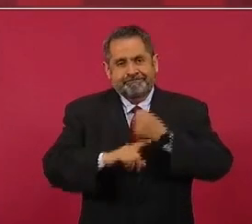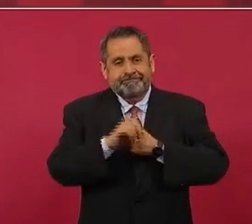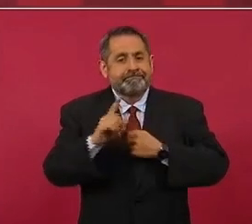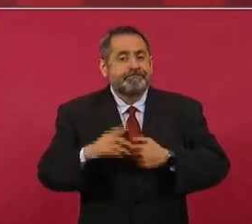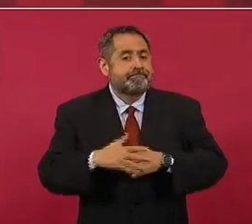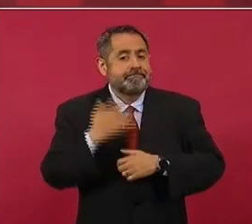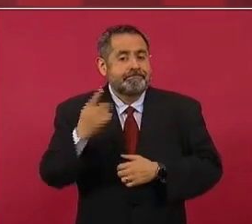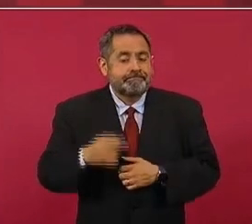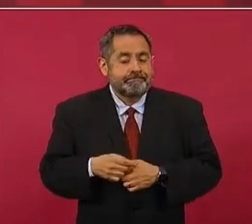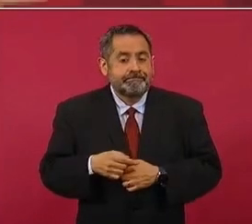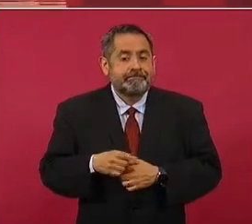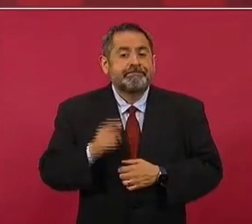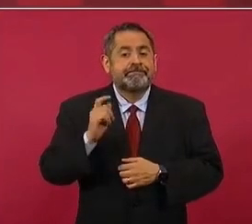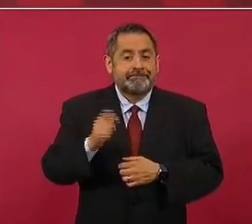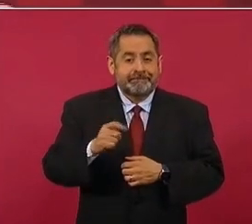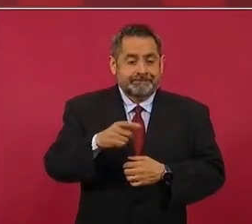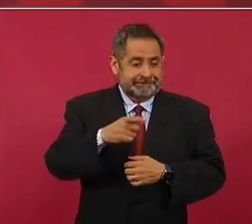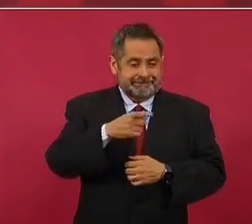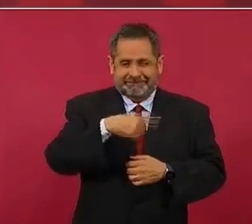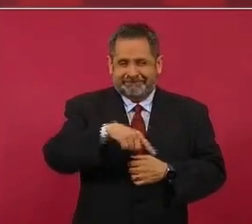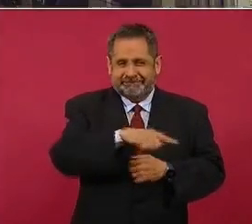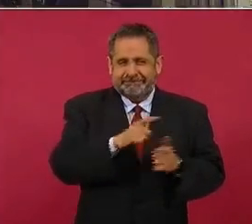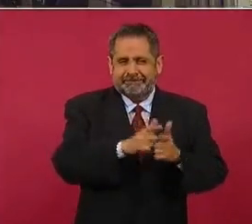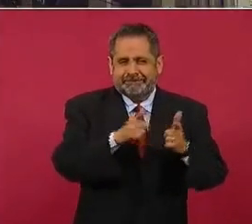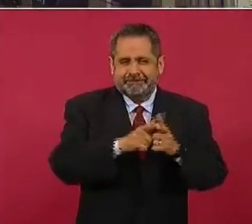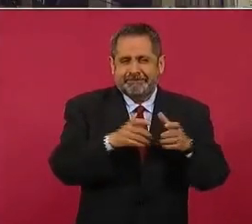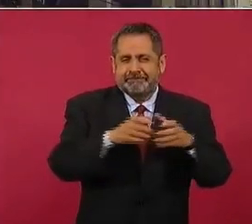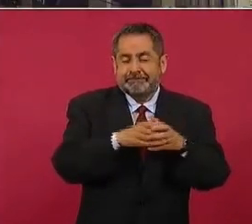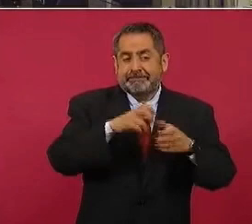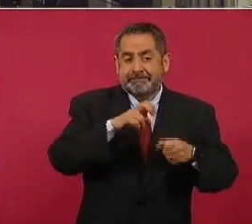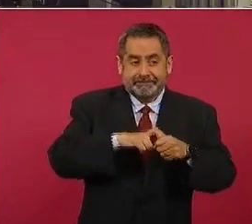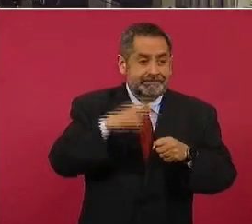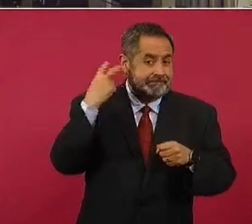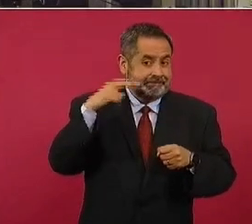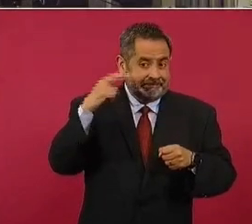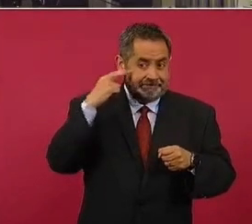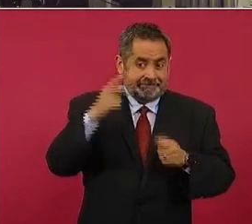porque toda esa dirección del partido en Veracruz